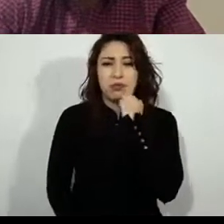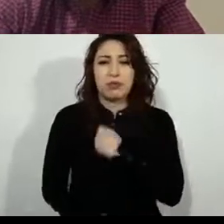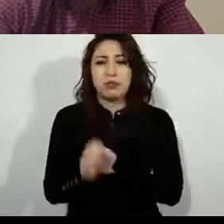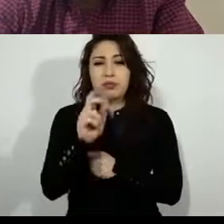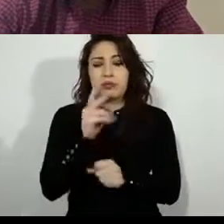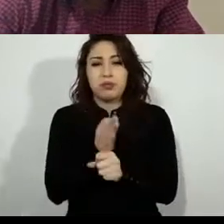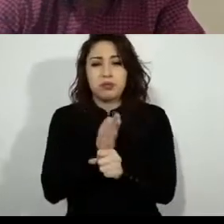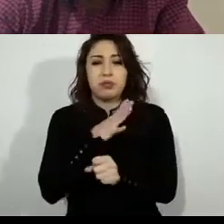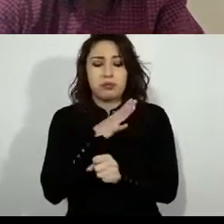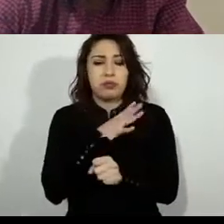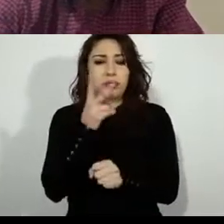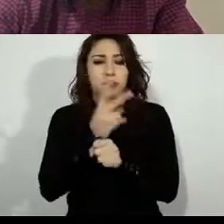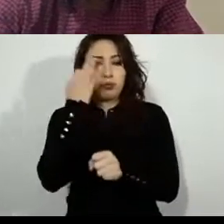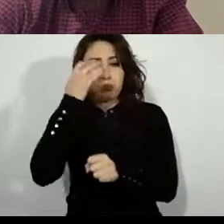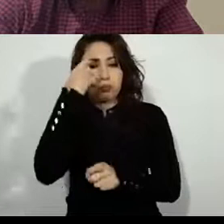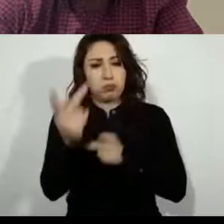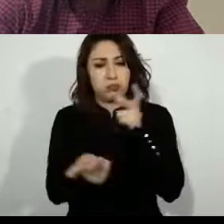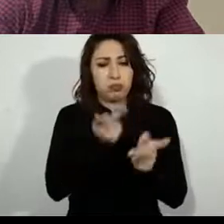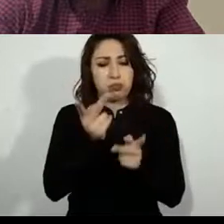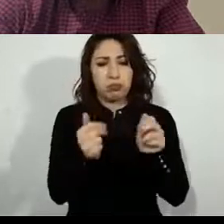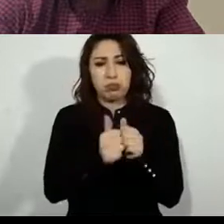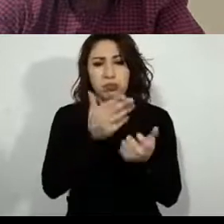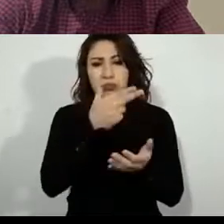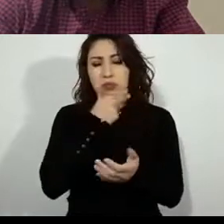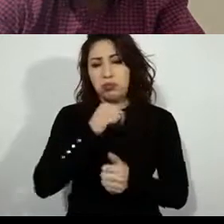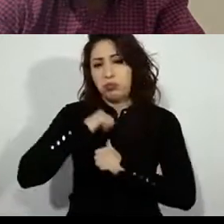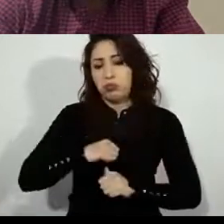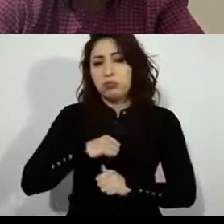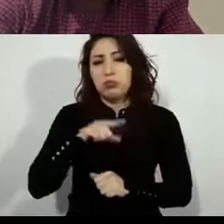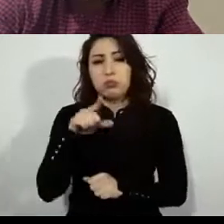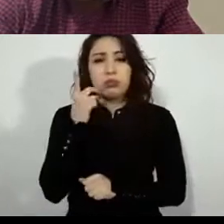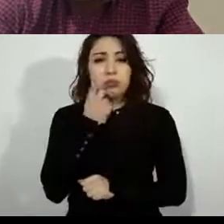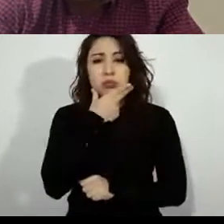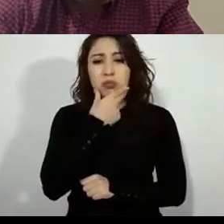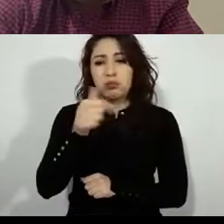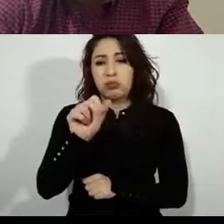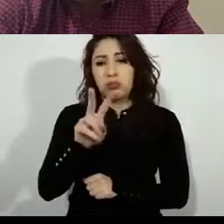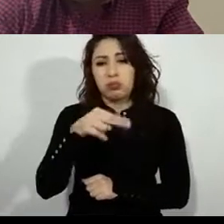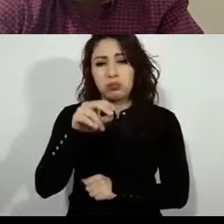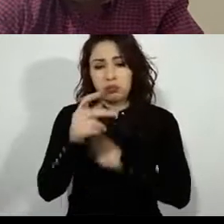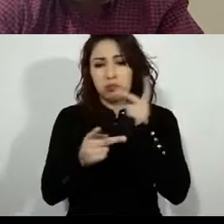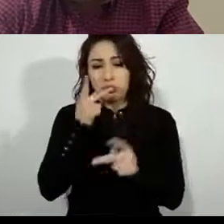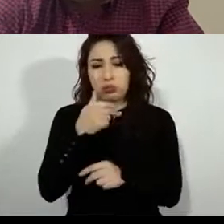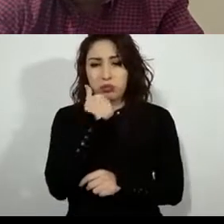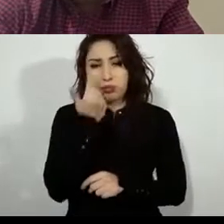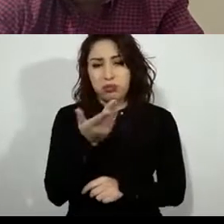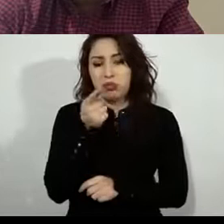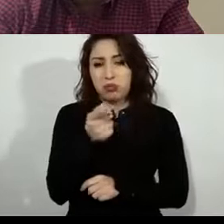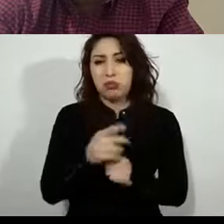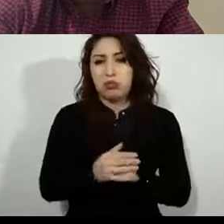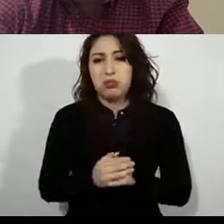diputado presidente, diputadas, diputados. Si alguien desea, el diputado Gaviño, en primer lugar, ha solicitado el uso de la